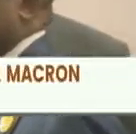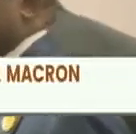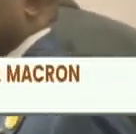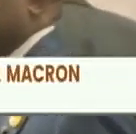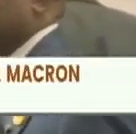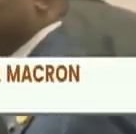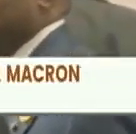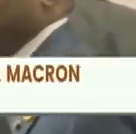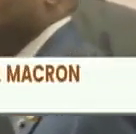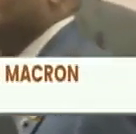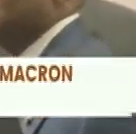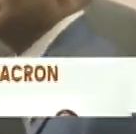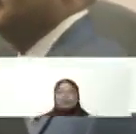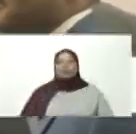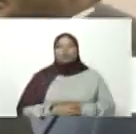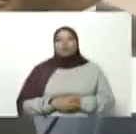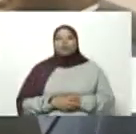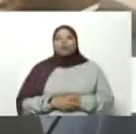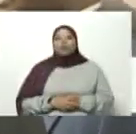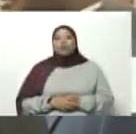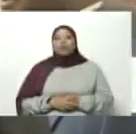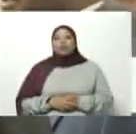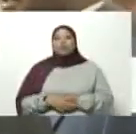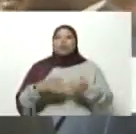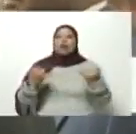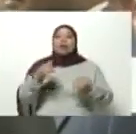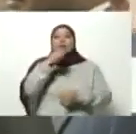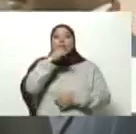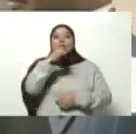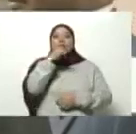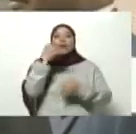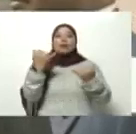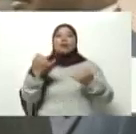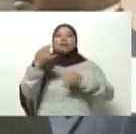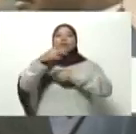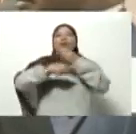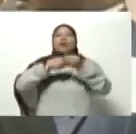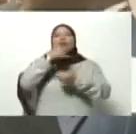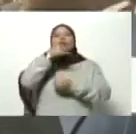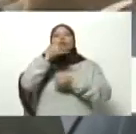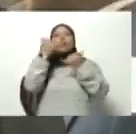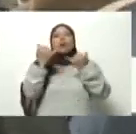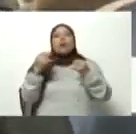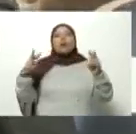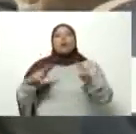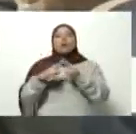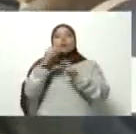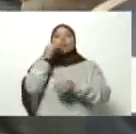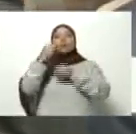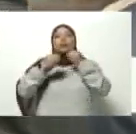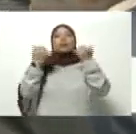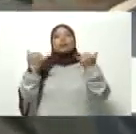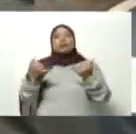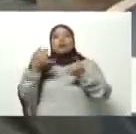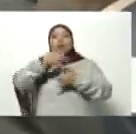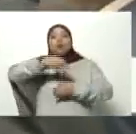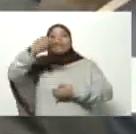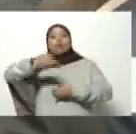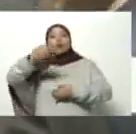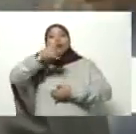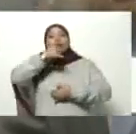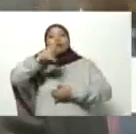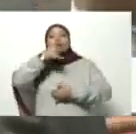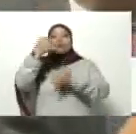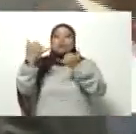partir se recomposer. Va bien. Está recomponiendo. Et donc, il y a un chemin à trouver. Il y a un camino que terminé. La France a joué un rôle positif dans